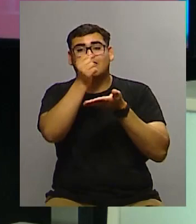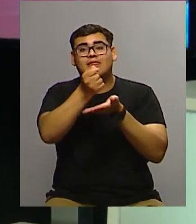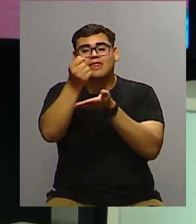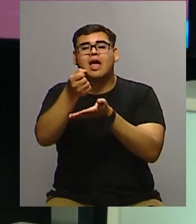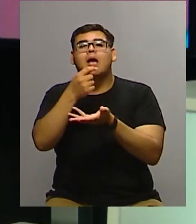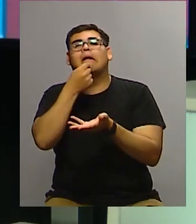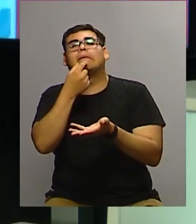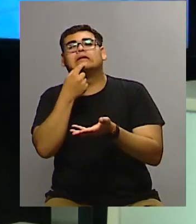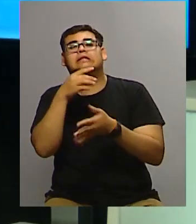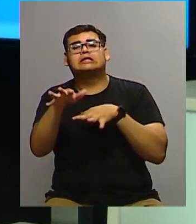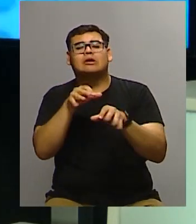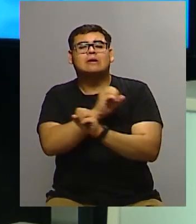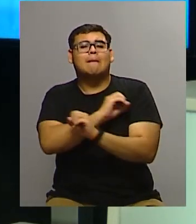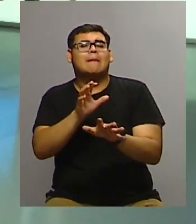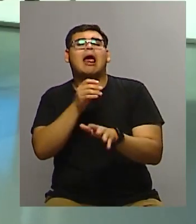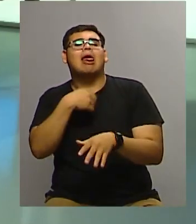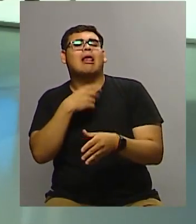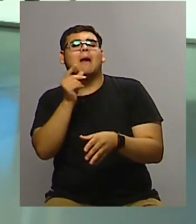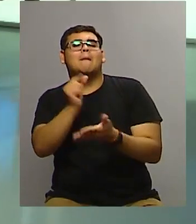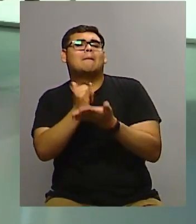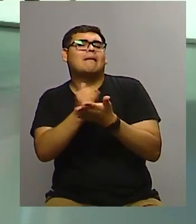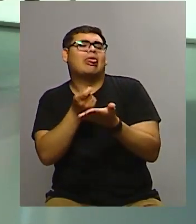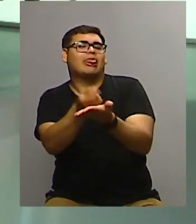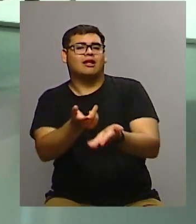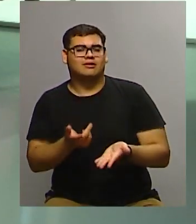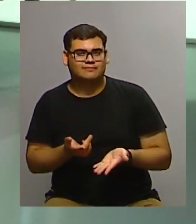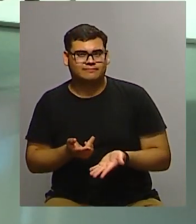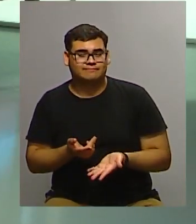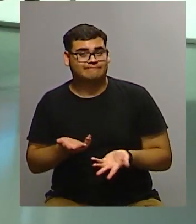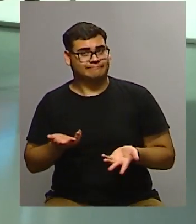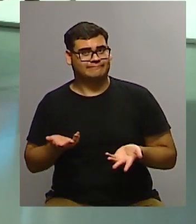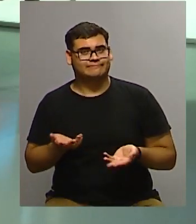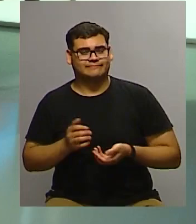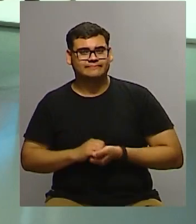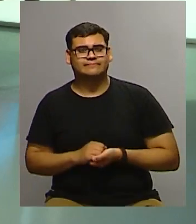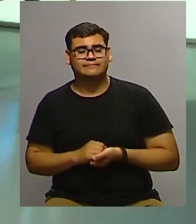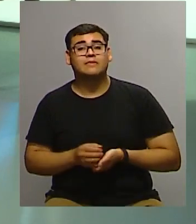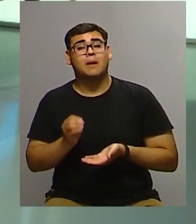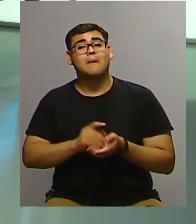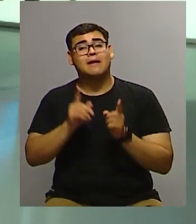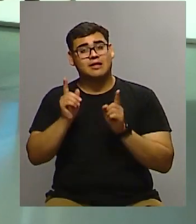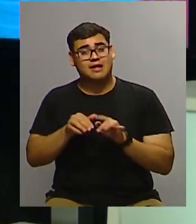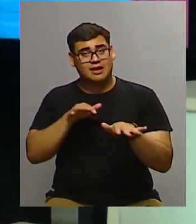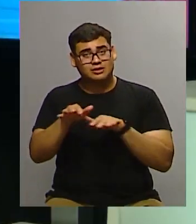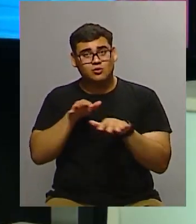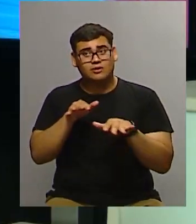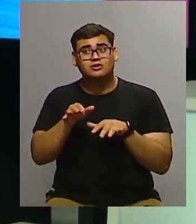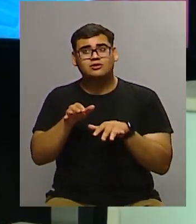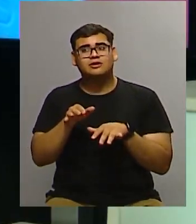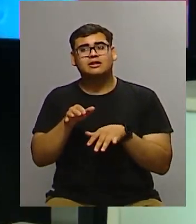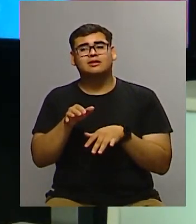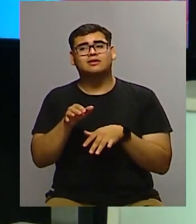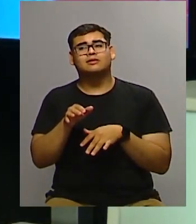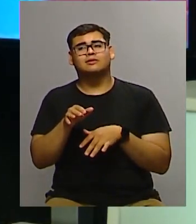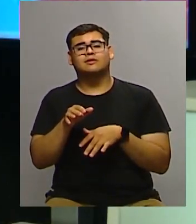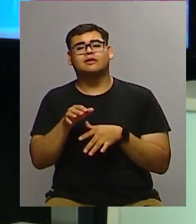que parece muy profunda y que no encuentra, digamos, una luz en el camino. Esas fricciones también convengamos que hoy por hoy se establecieron a